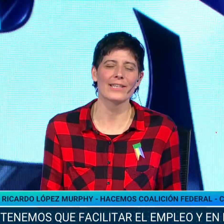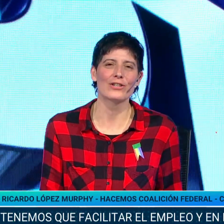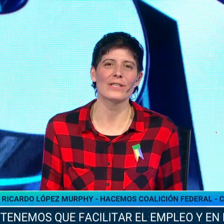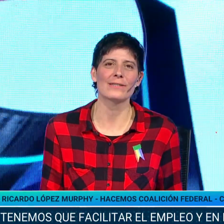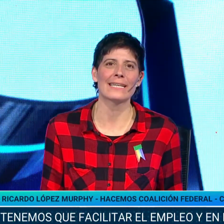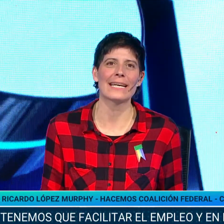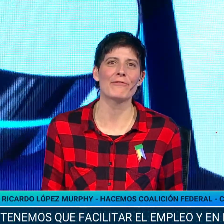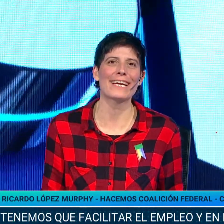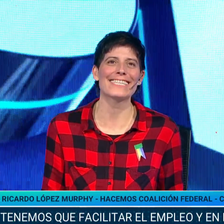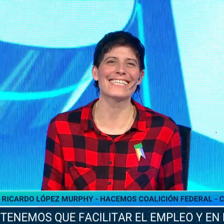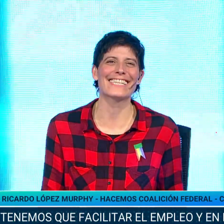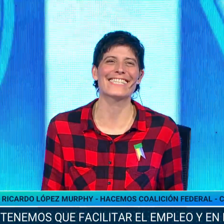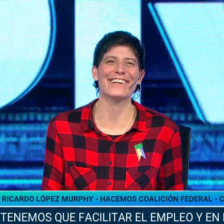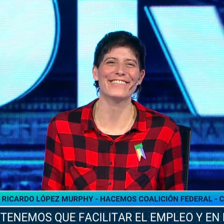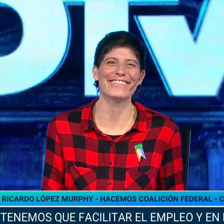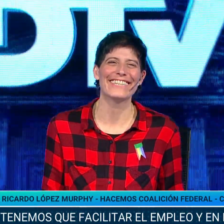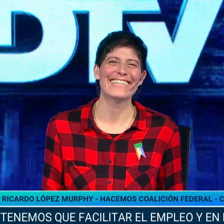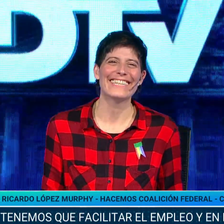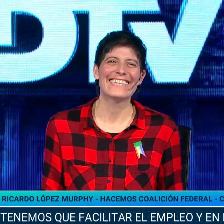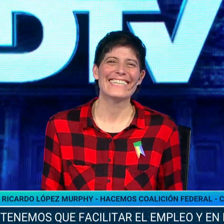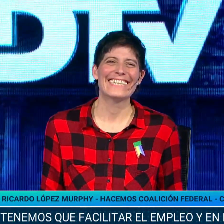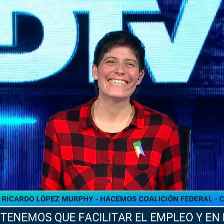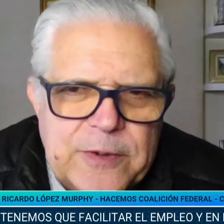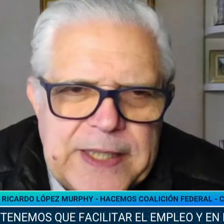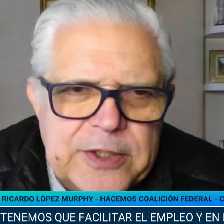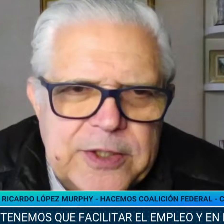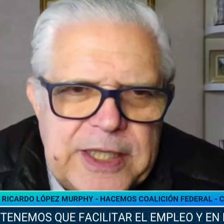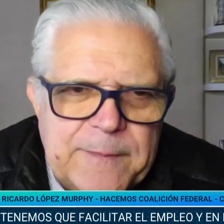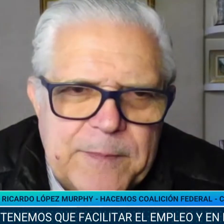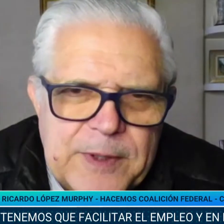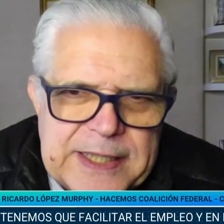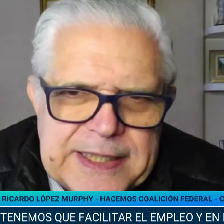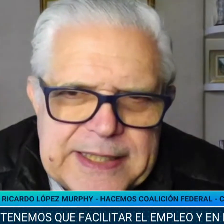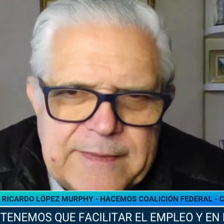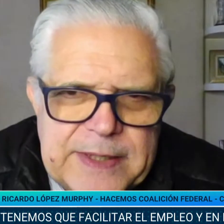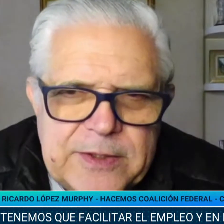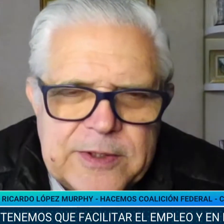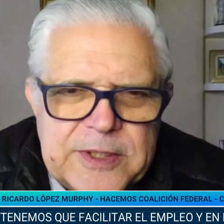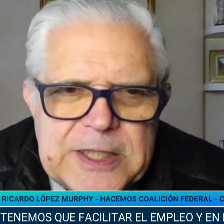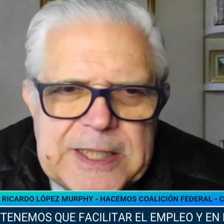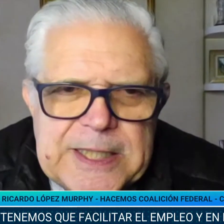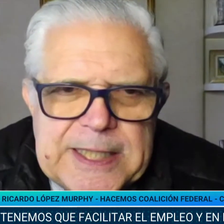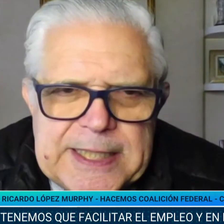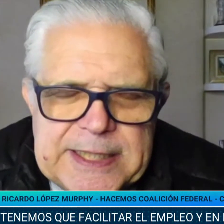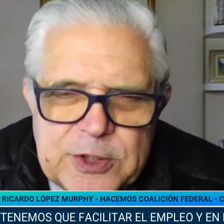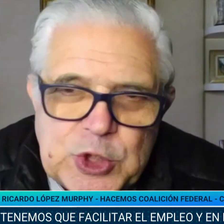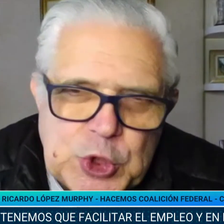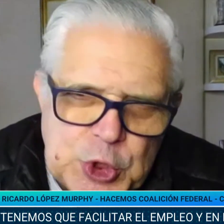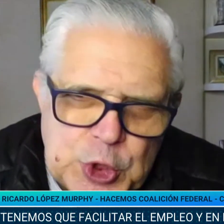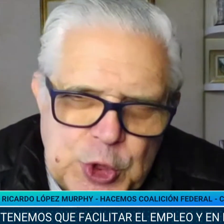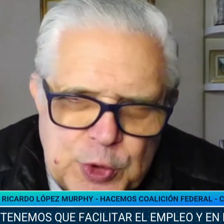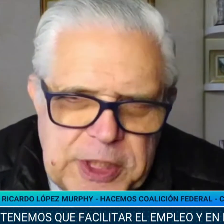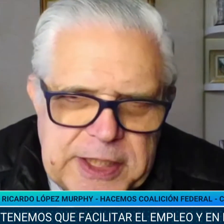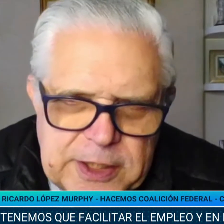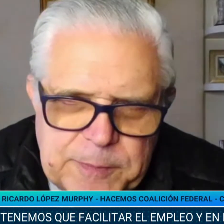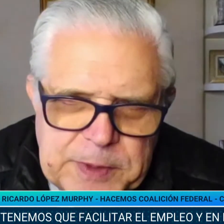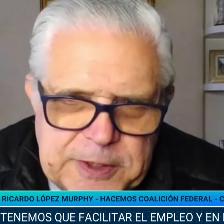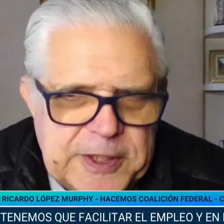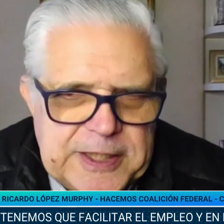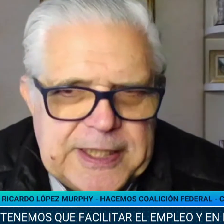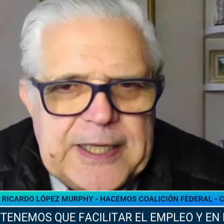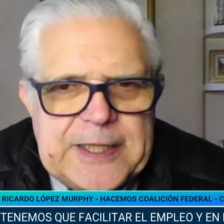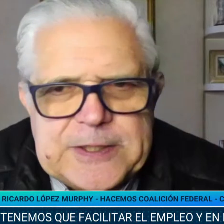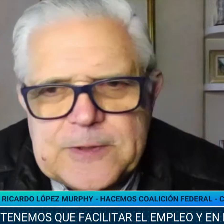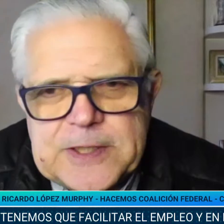desgaste energético que significa esta sesión. Piense usted que hemos estado encerrados varios días por el tratamiento, y no son solo ustedes los